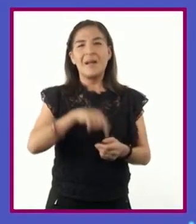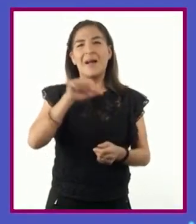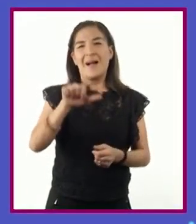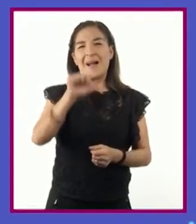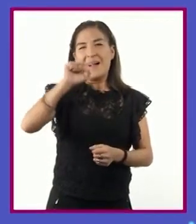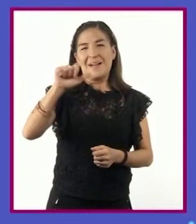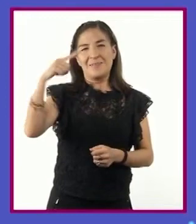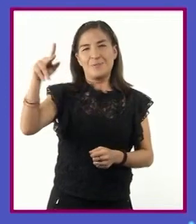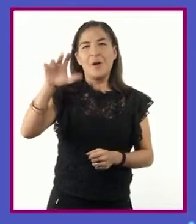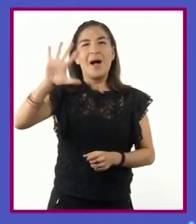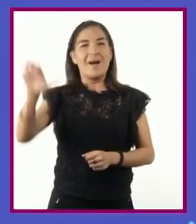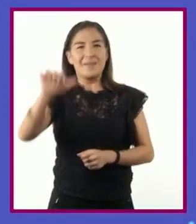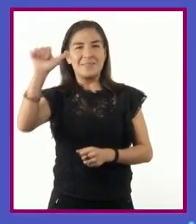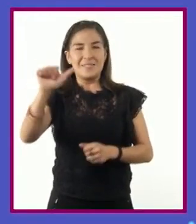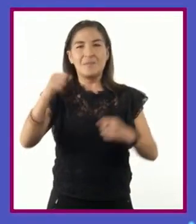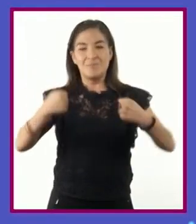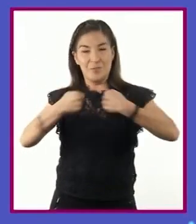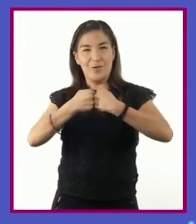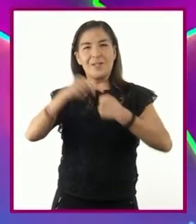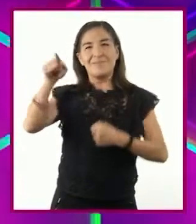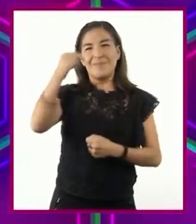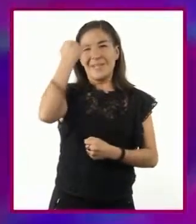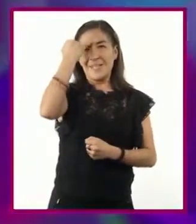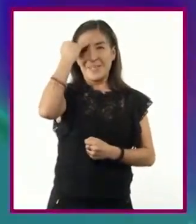en frontera con la India.